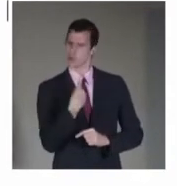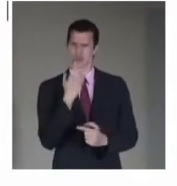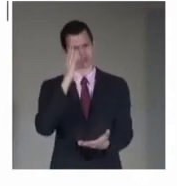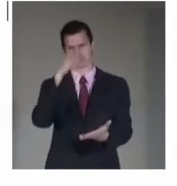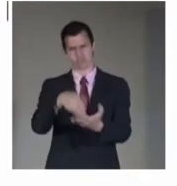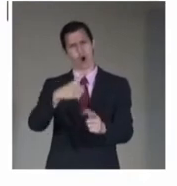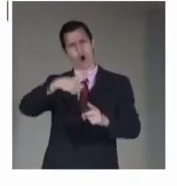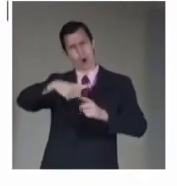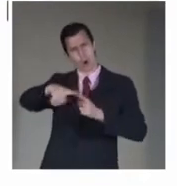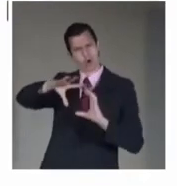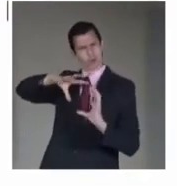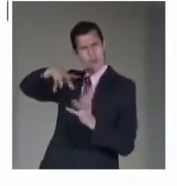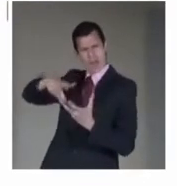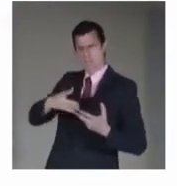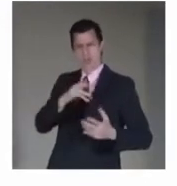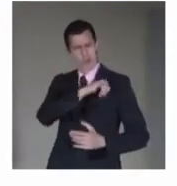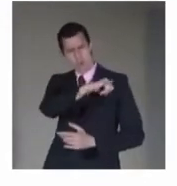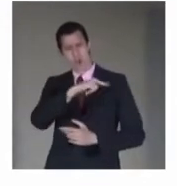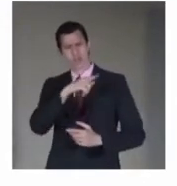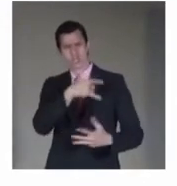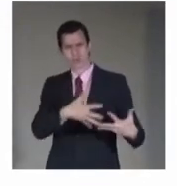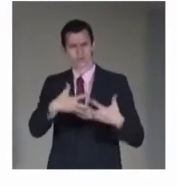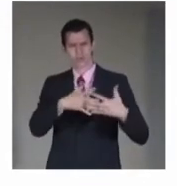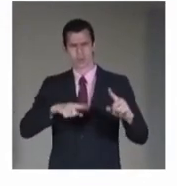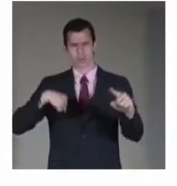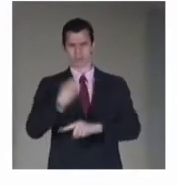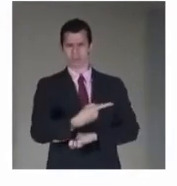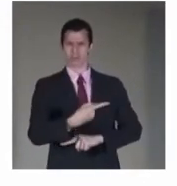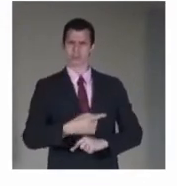allí continua